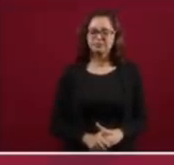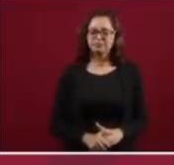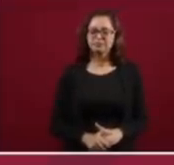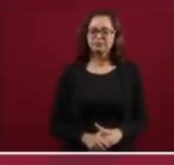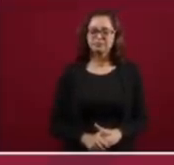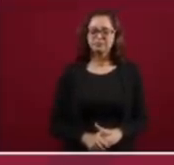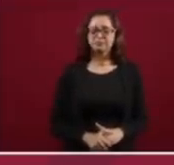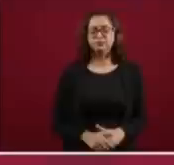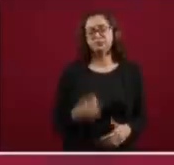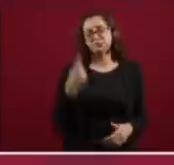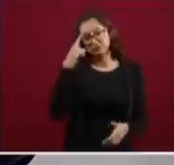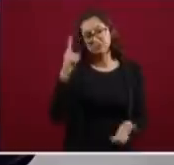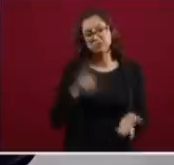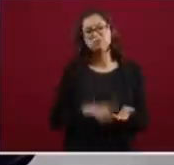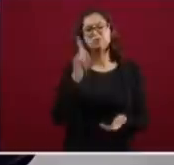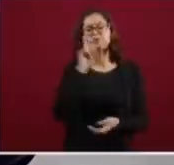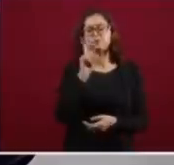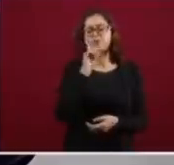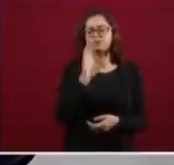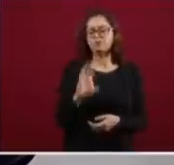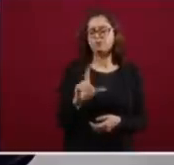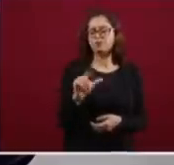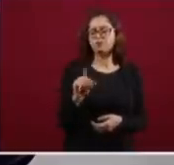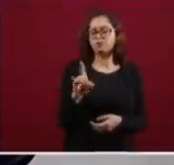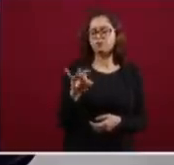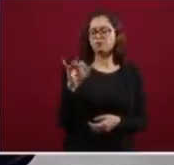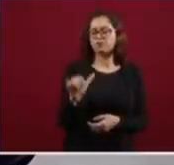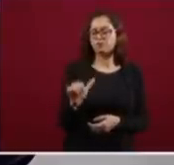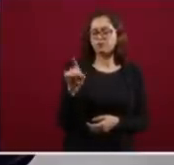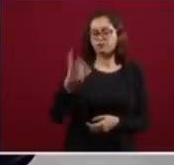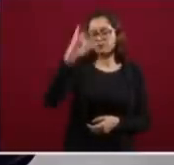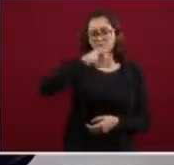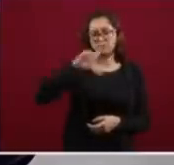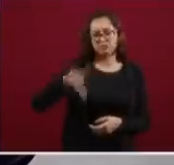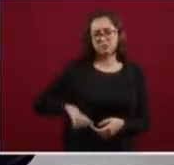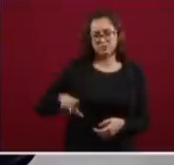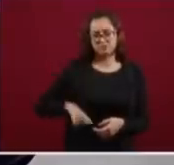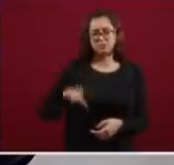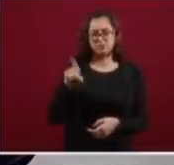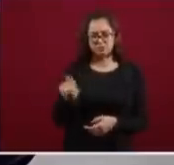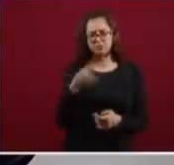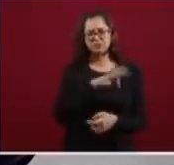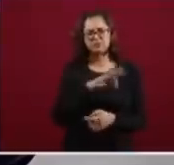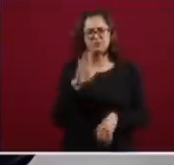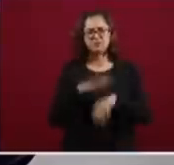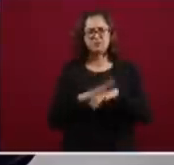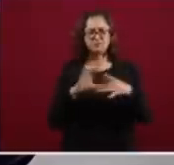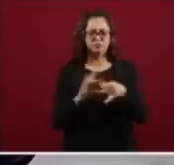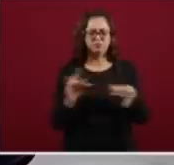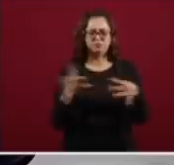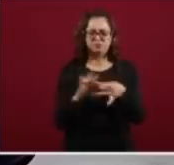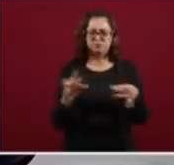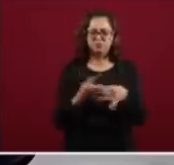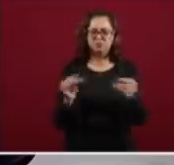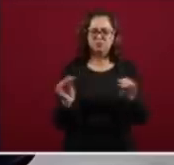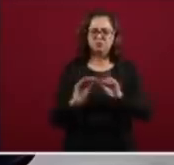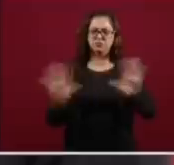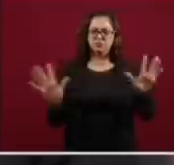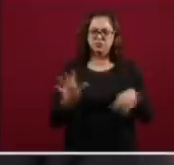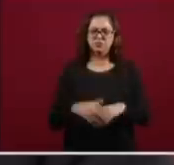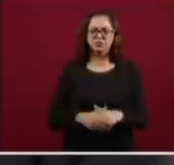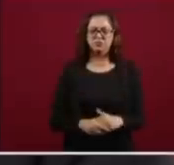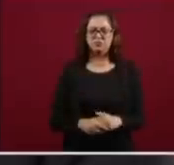claudia se puede dar una explicación sobre este tema yo no estoy tan